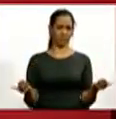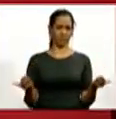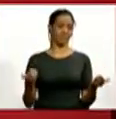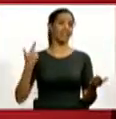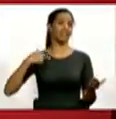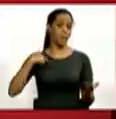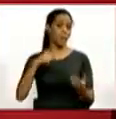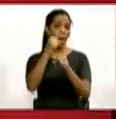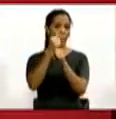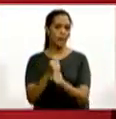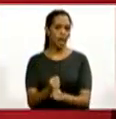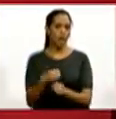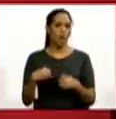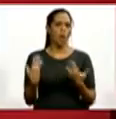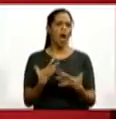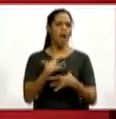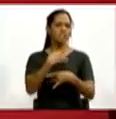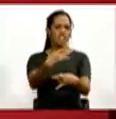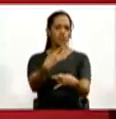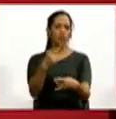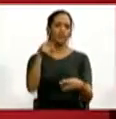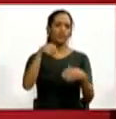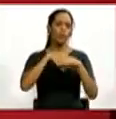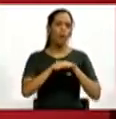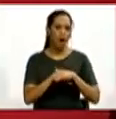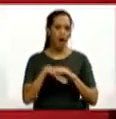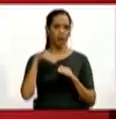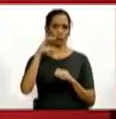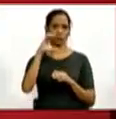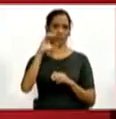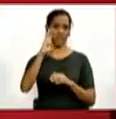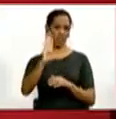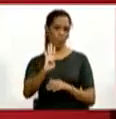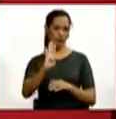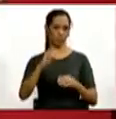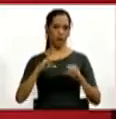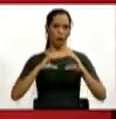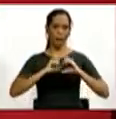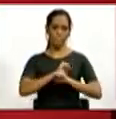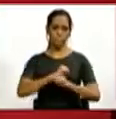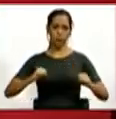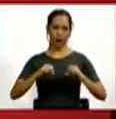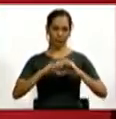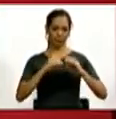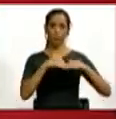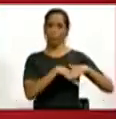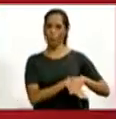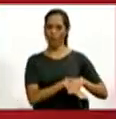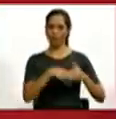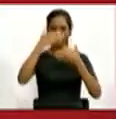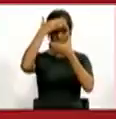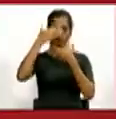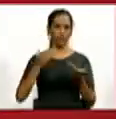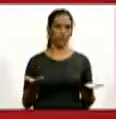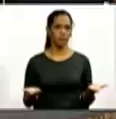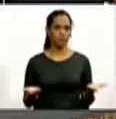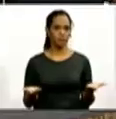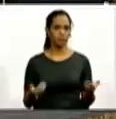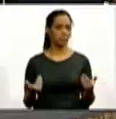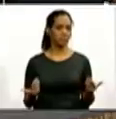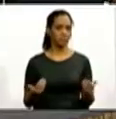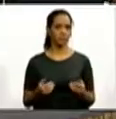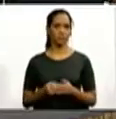Tendremos que esperar a ver cuáles eran las intenciones de ese señor con ese tipo de insumos de guerra, de terrorismo. Y